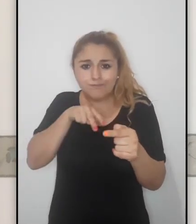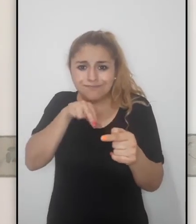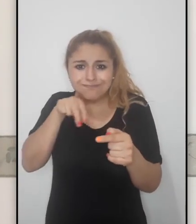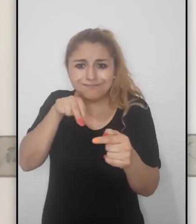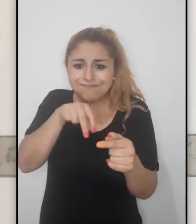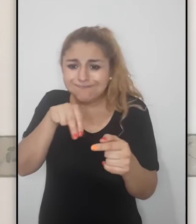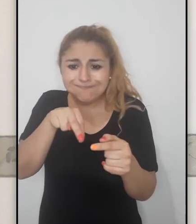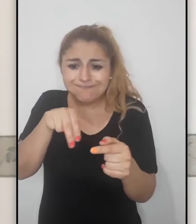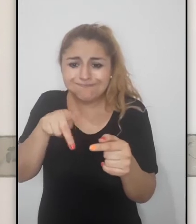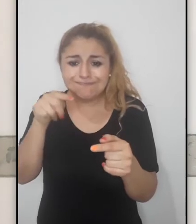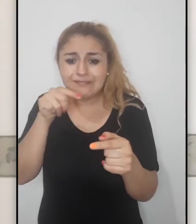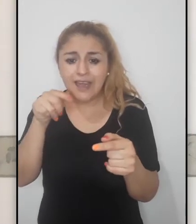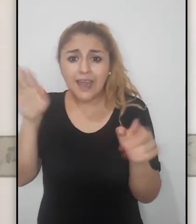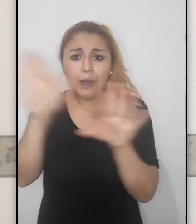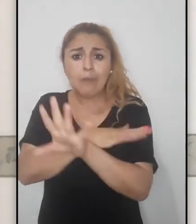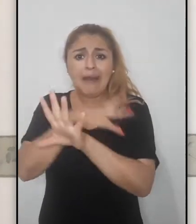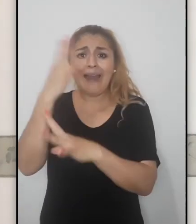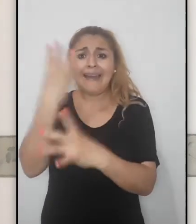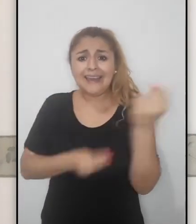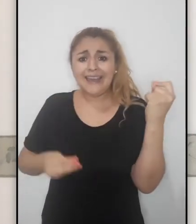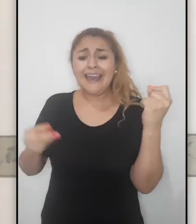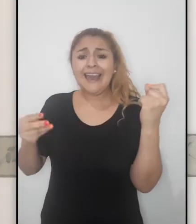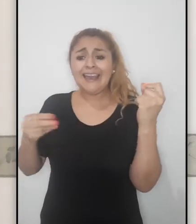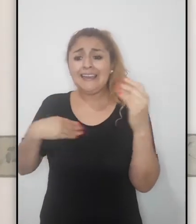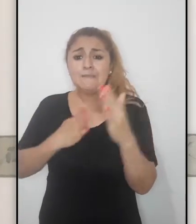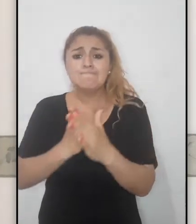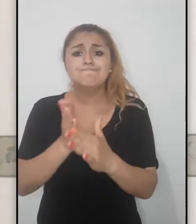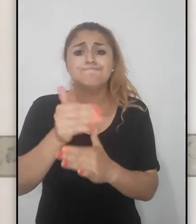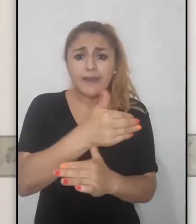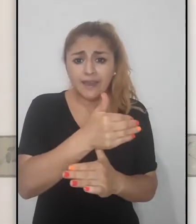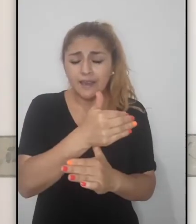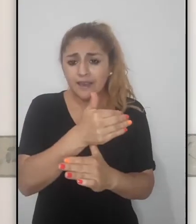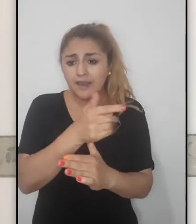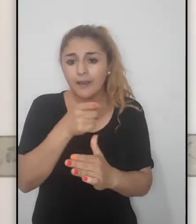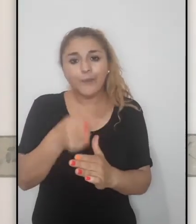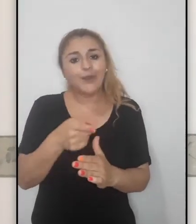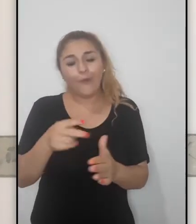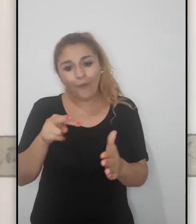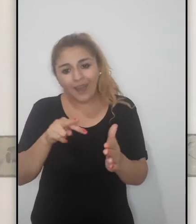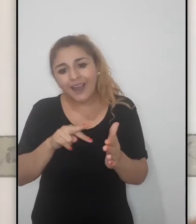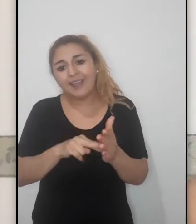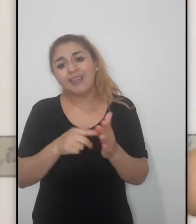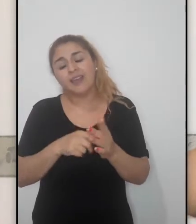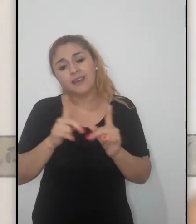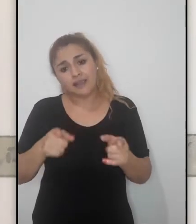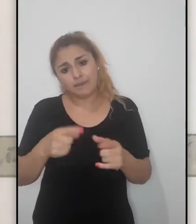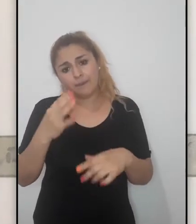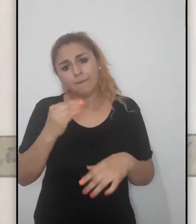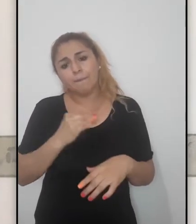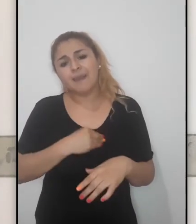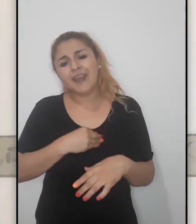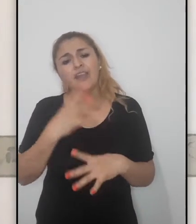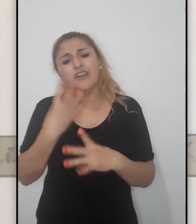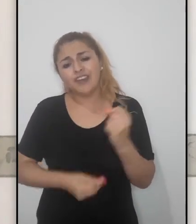fracasar es fallarle adiós es romper